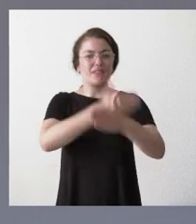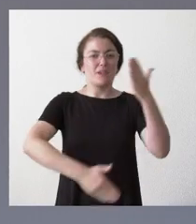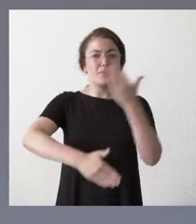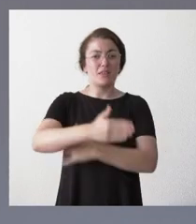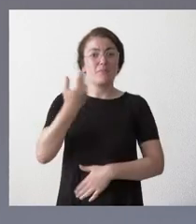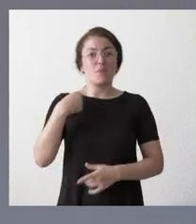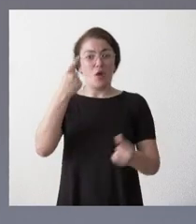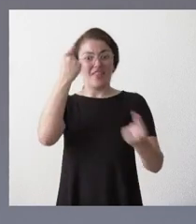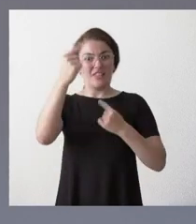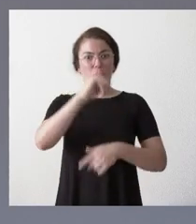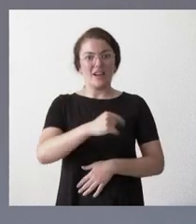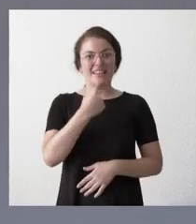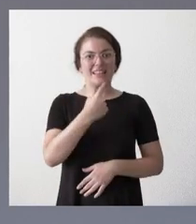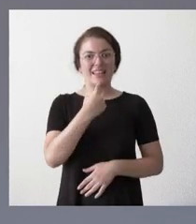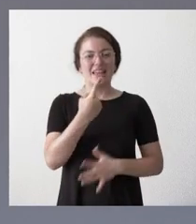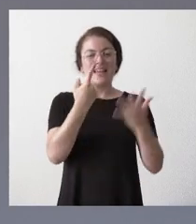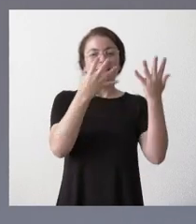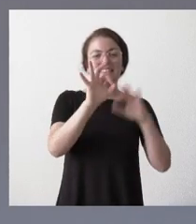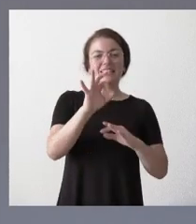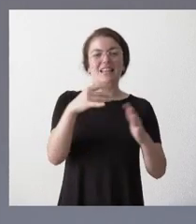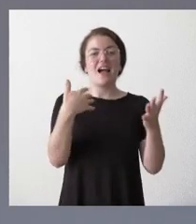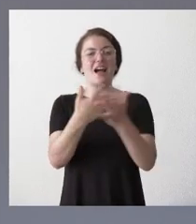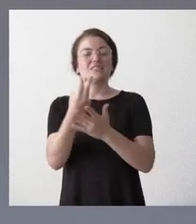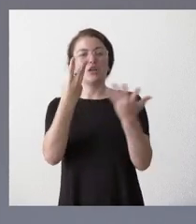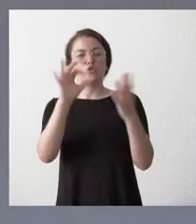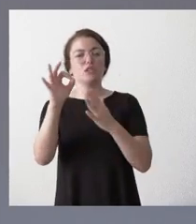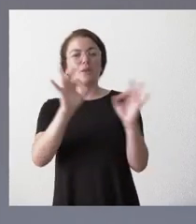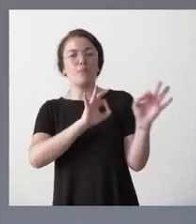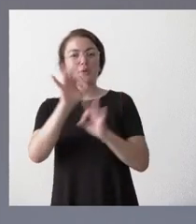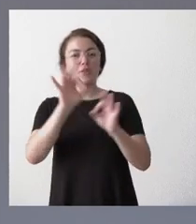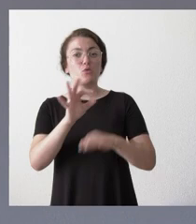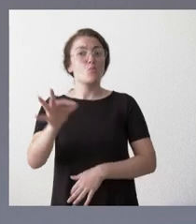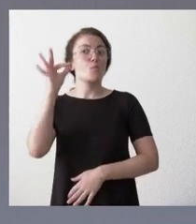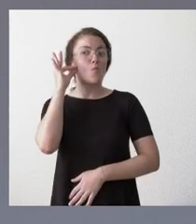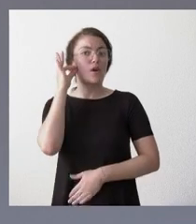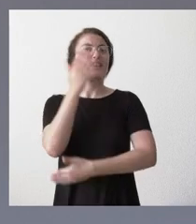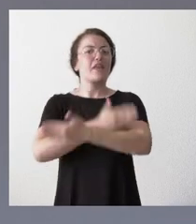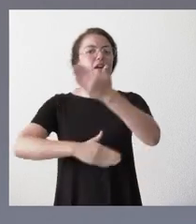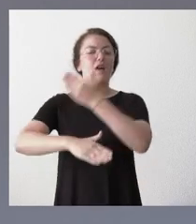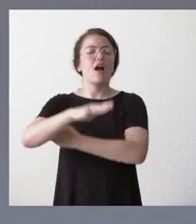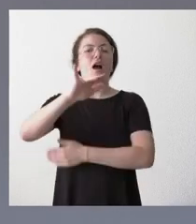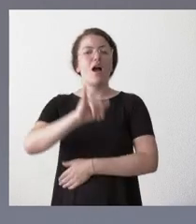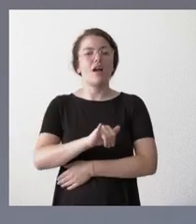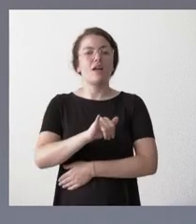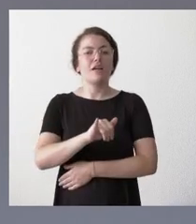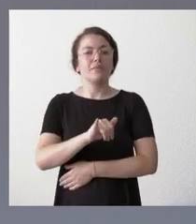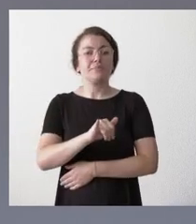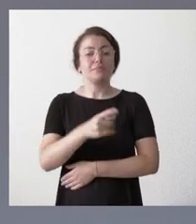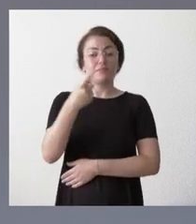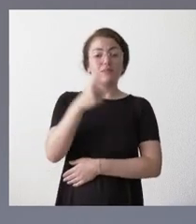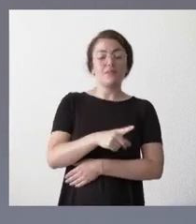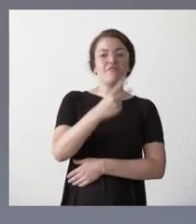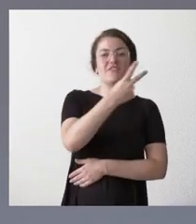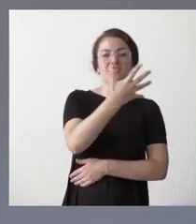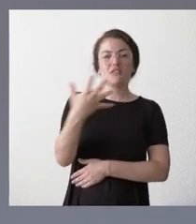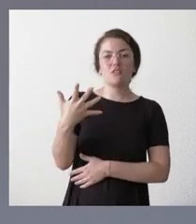tenemos revelan que entre un 60 y un 80% de las mujeres con discapacidad y entre un